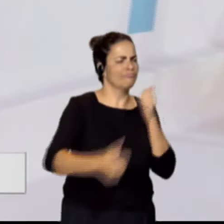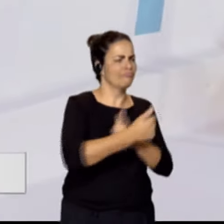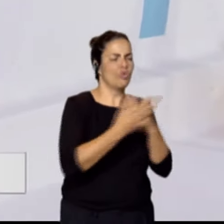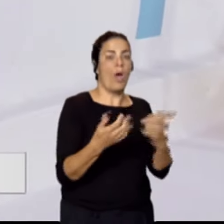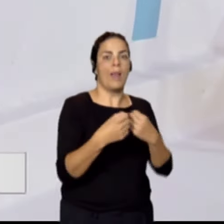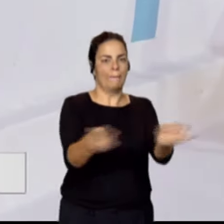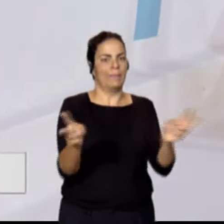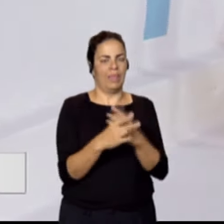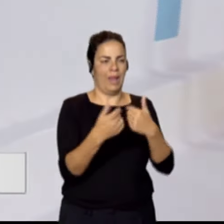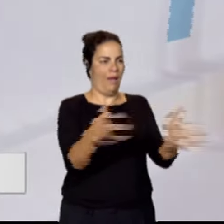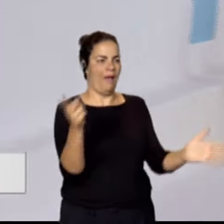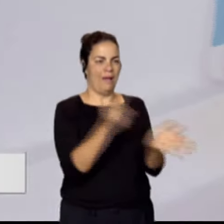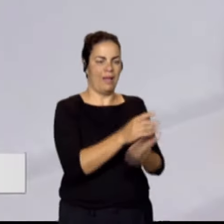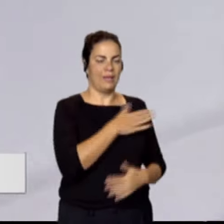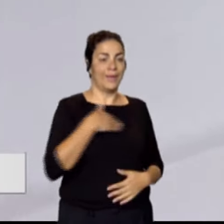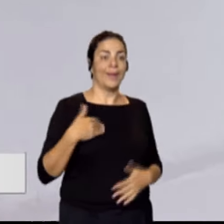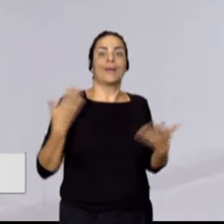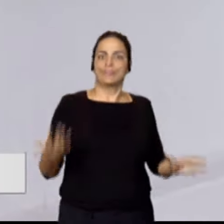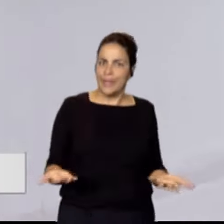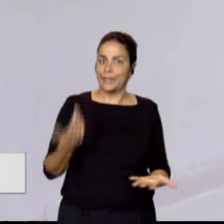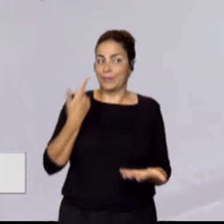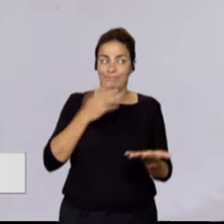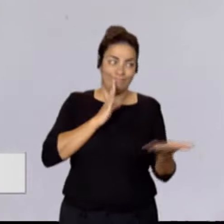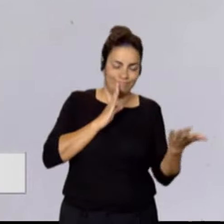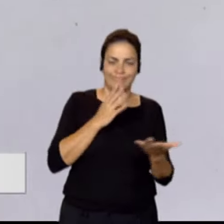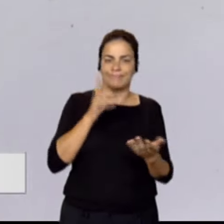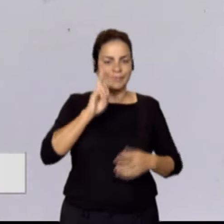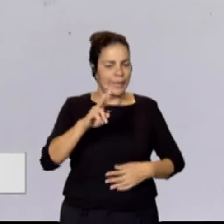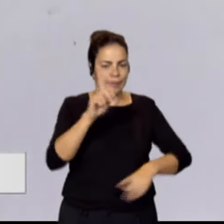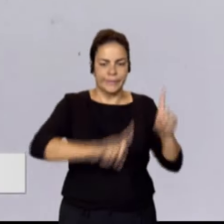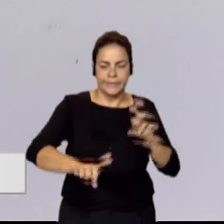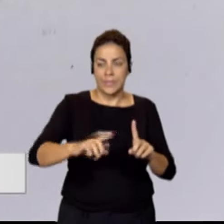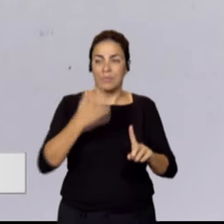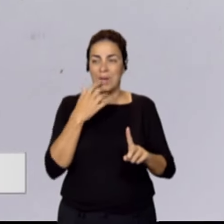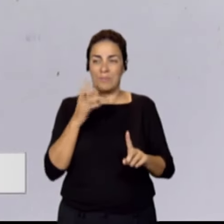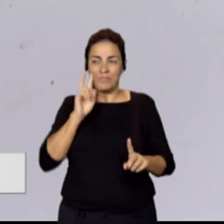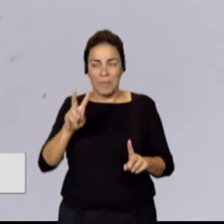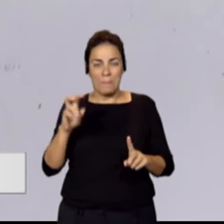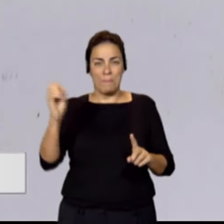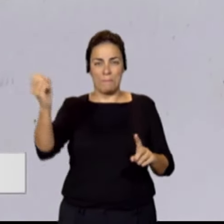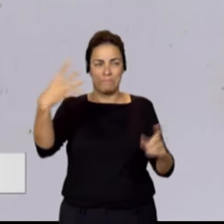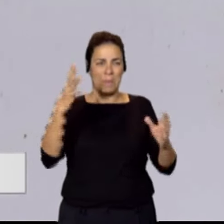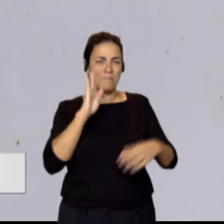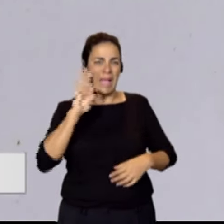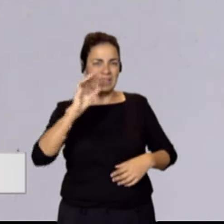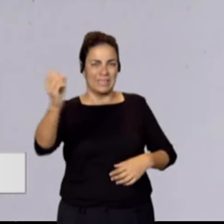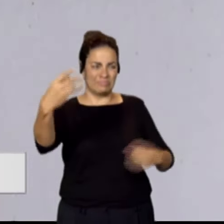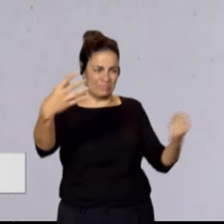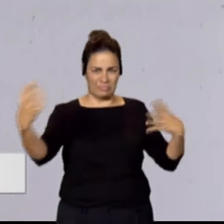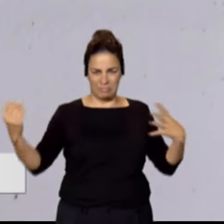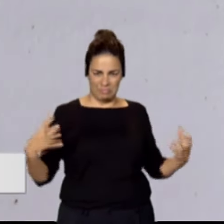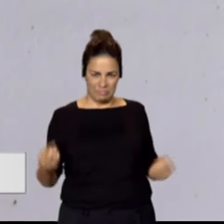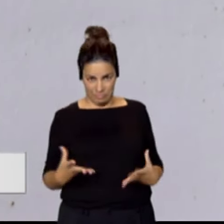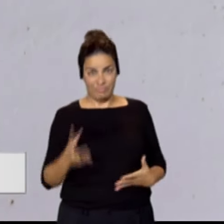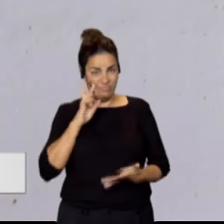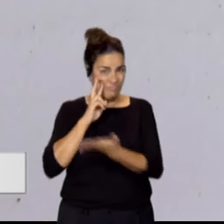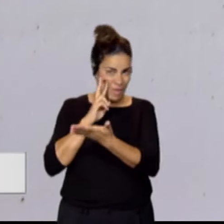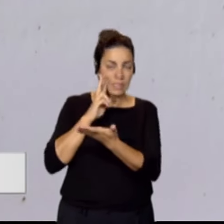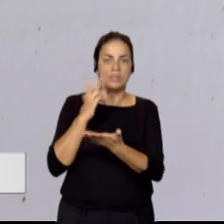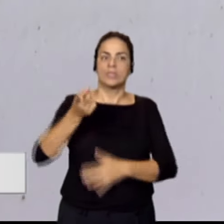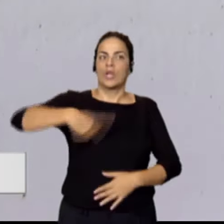hemos encontrado como bien dices con diferentes perfectos entre ellos las manchas que pueden ver en la piscina nosotros eh queríamos